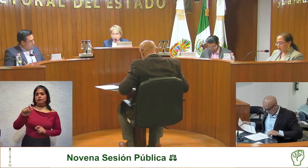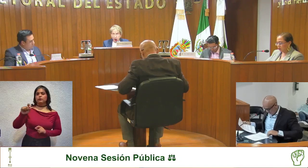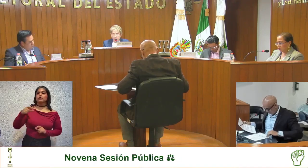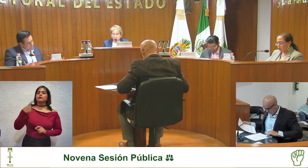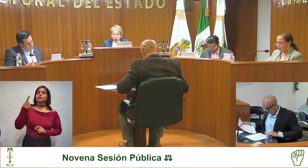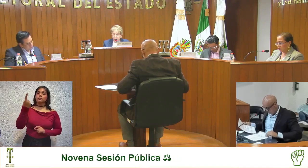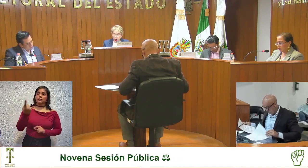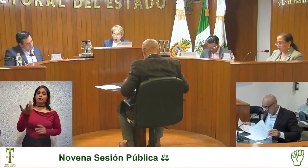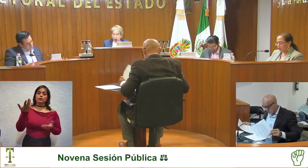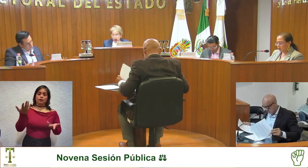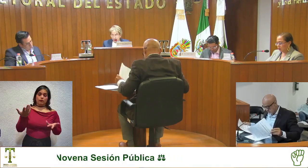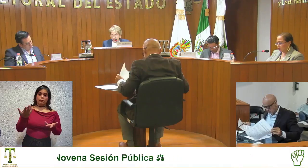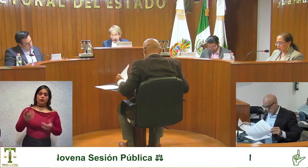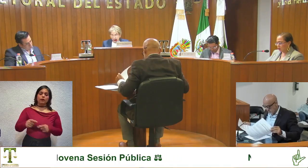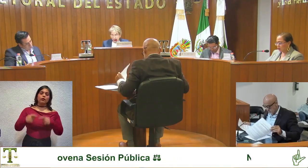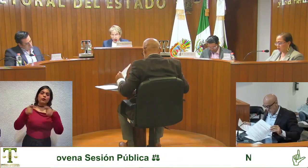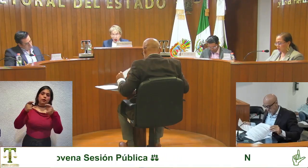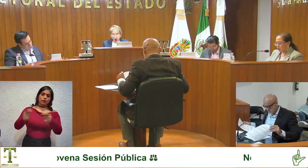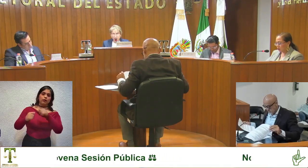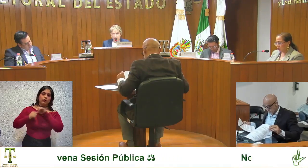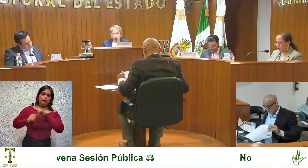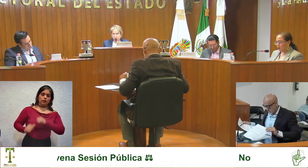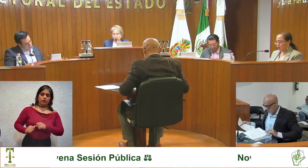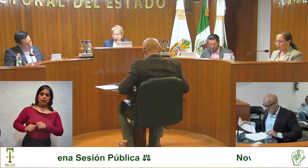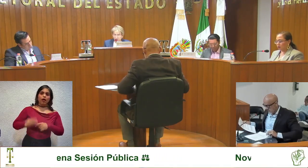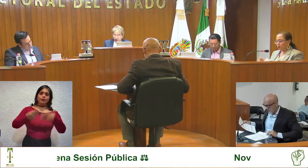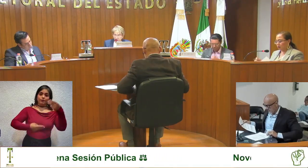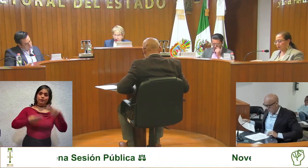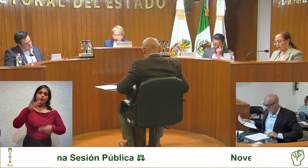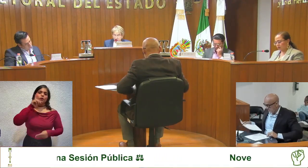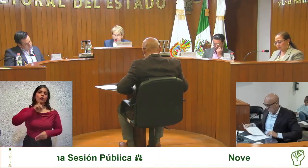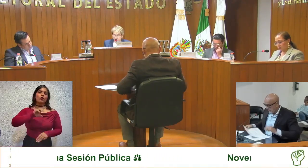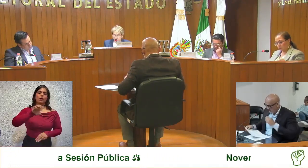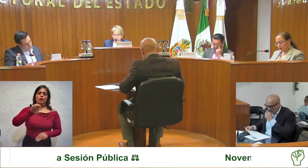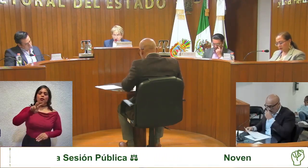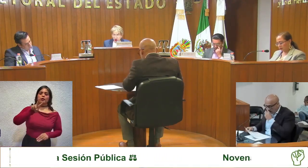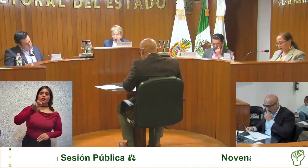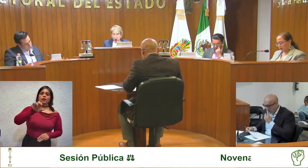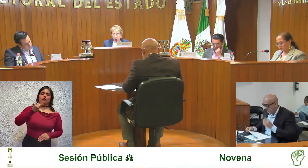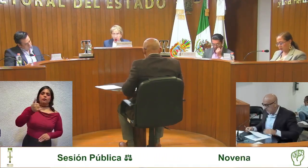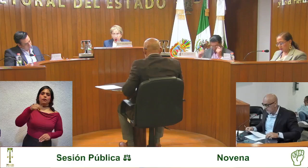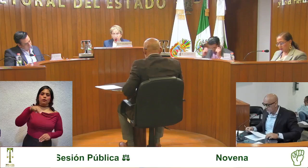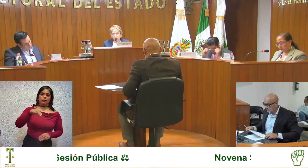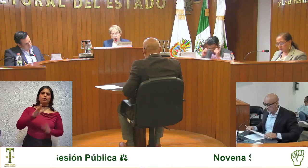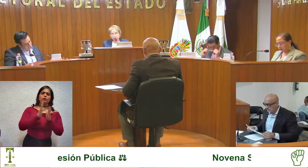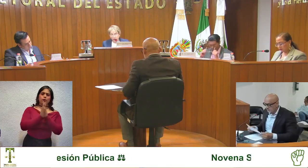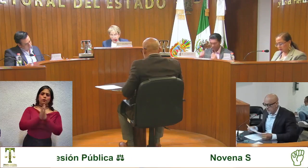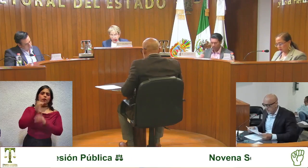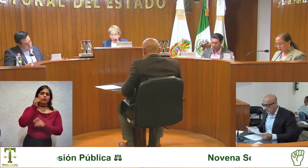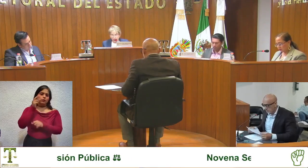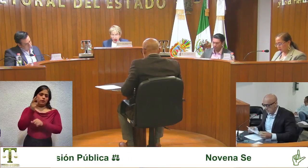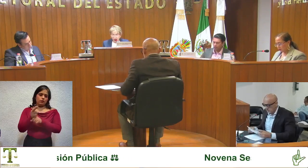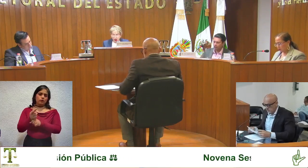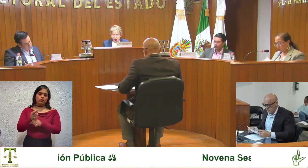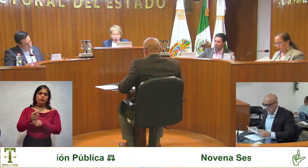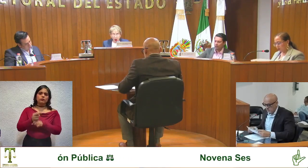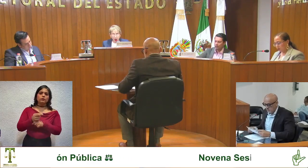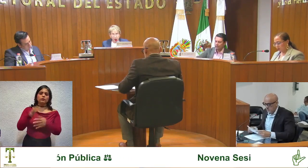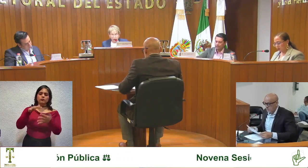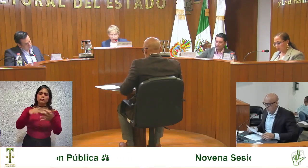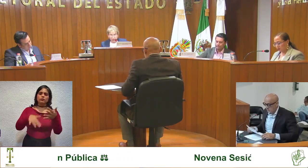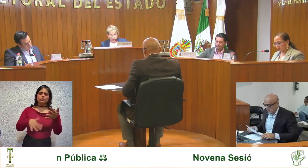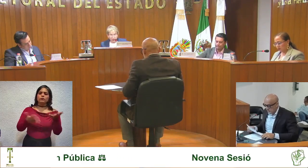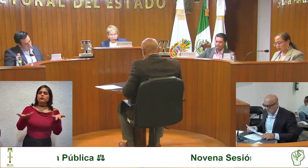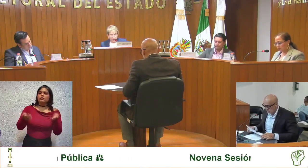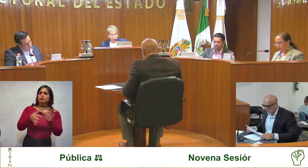050-2021, el cual fue turnado a la ponencia a cargo de la magistrada Evelyn Rodríguez Chinol. Por lo tanto, le solicito, secretario, nos apoye